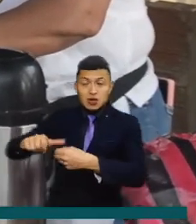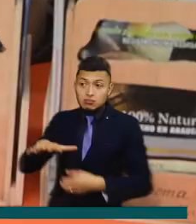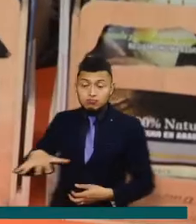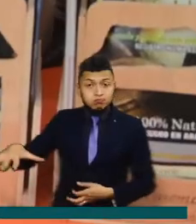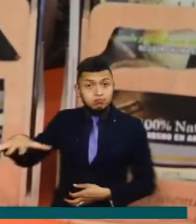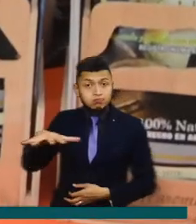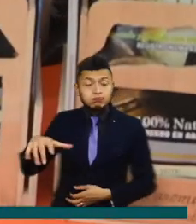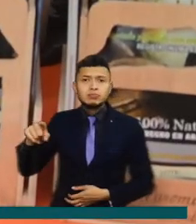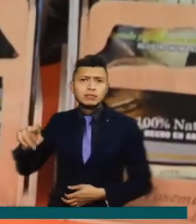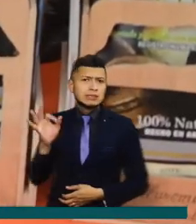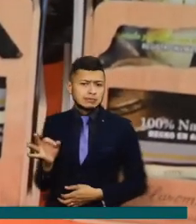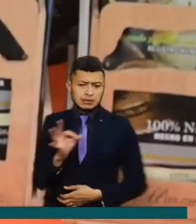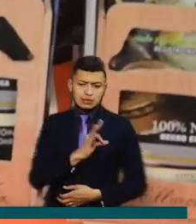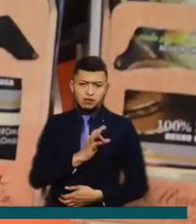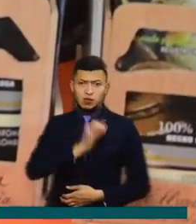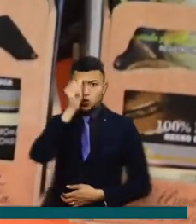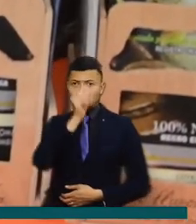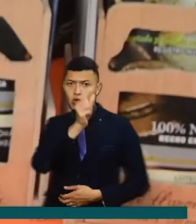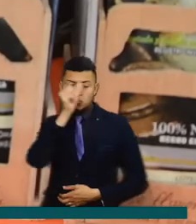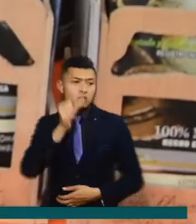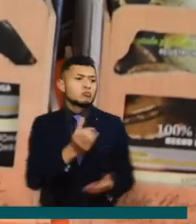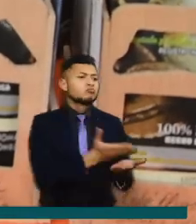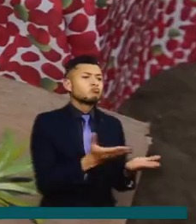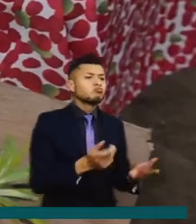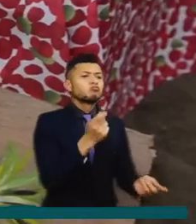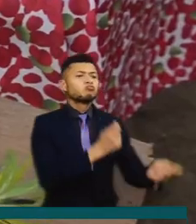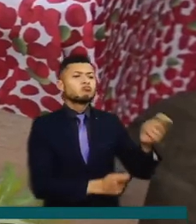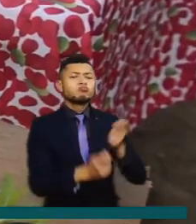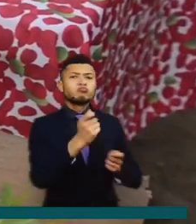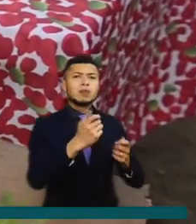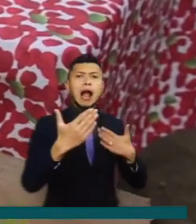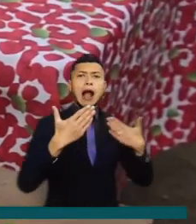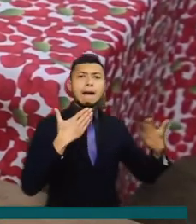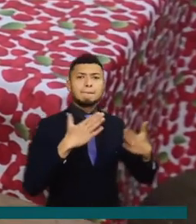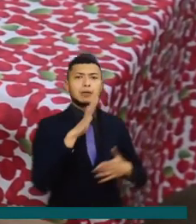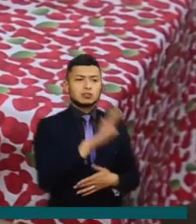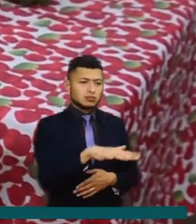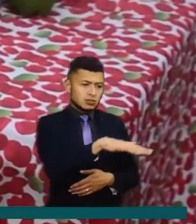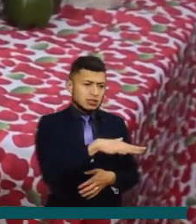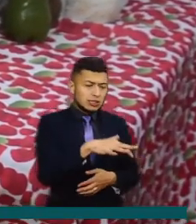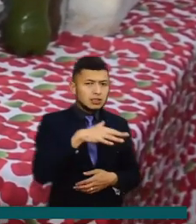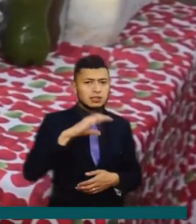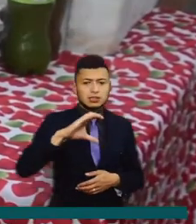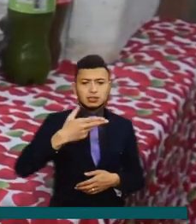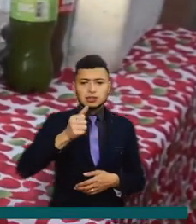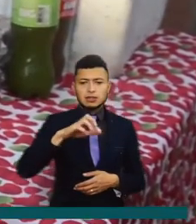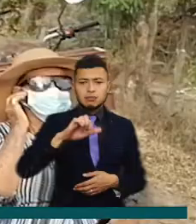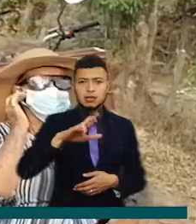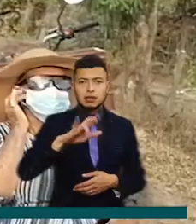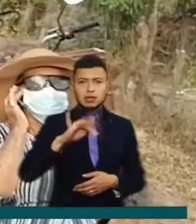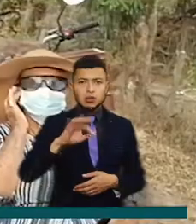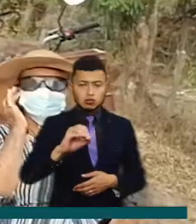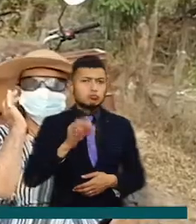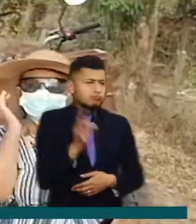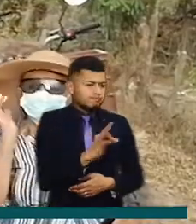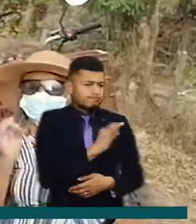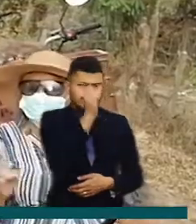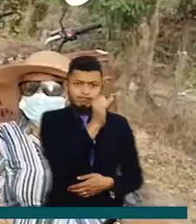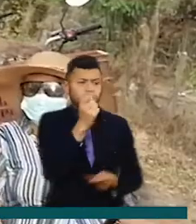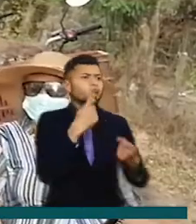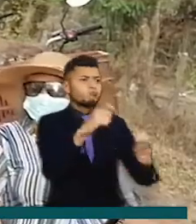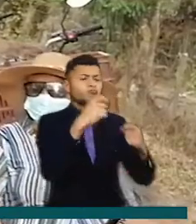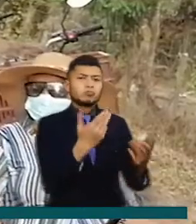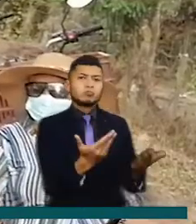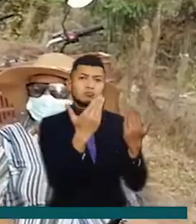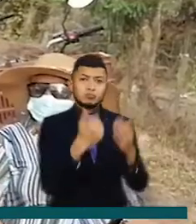Arauca y que cada fin de semana se comercializan en el mercado campesino que funciona en la vereda Chaparrito. El uno saca el queso, el otro saca la yuca,